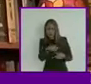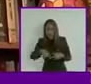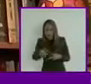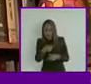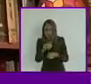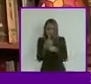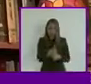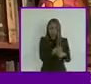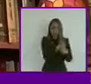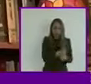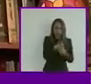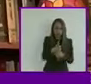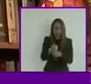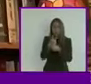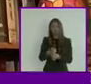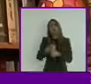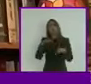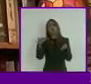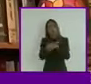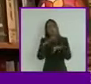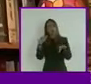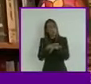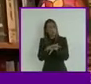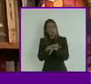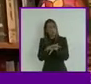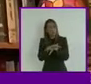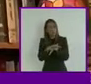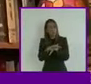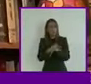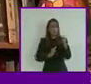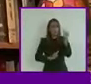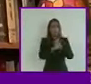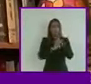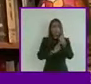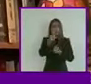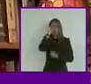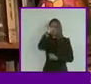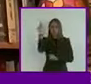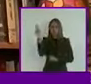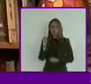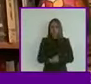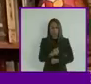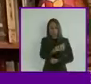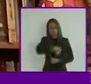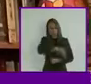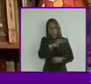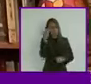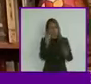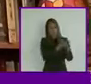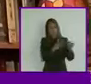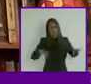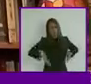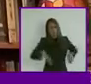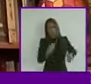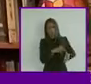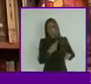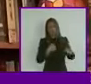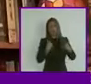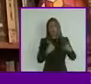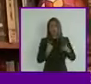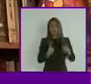aumento paulatino de los problemas relacionados con las situaciones concretas de los adolescentes. Ha cambiado y hemos cambiado